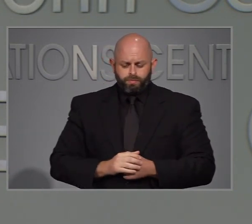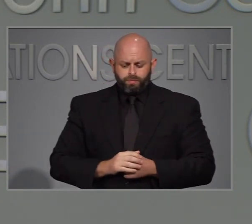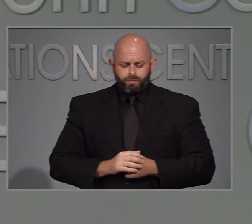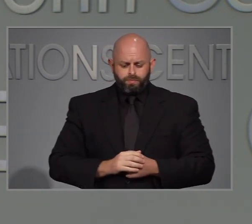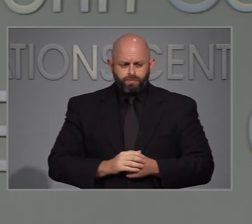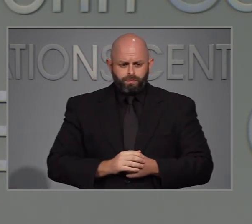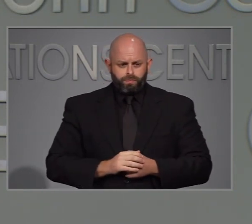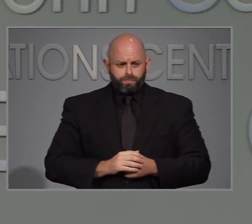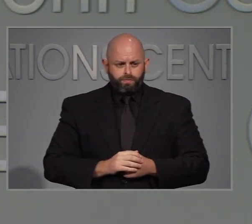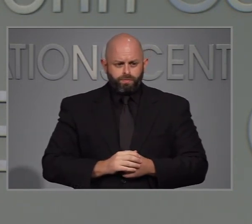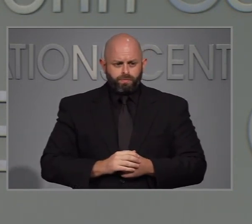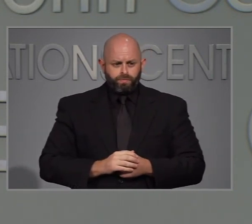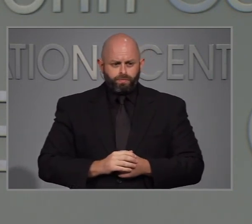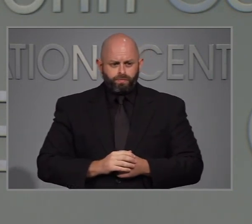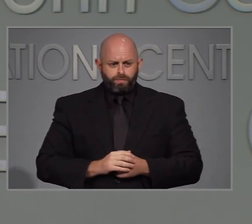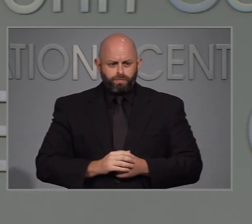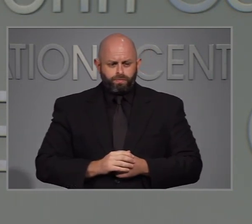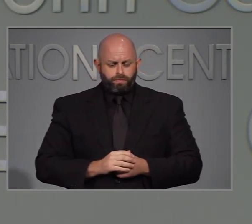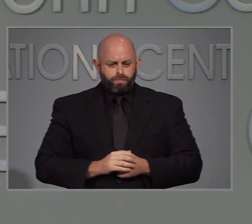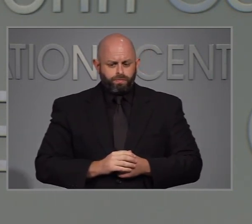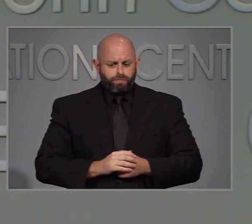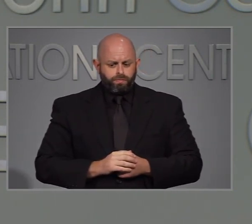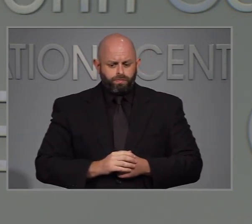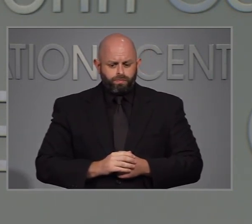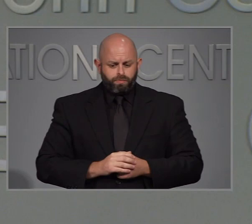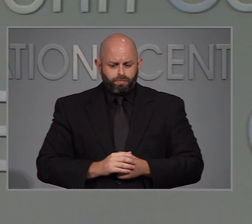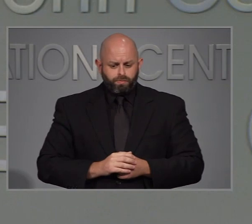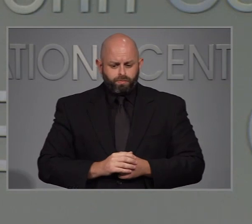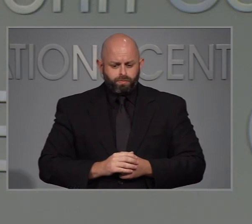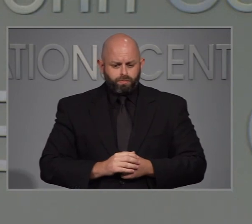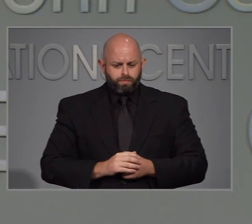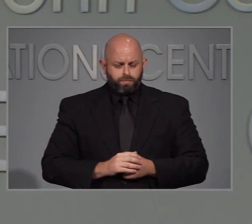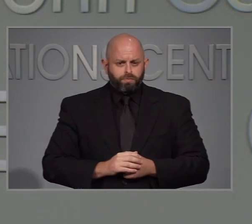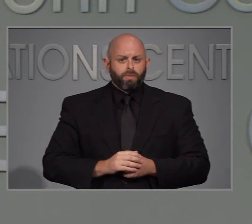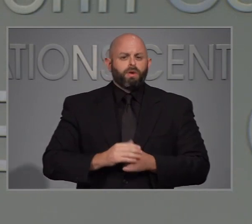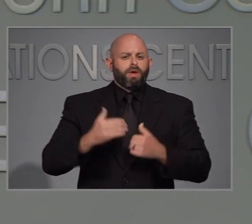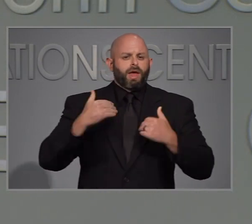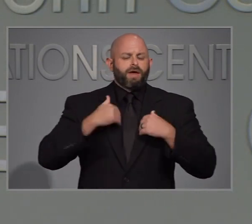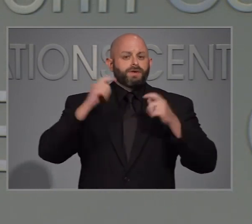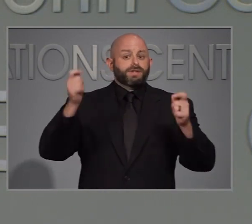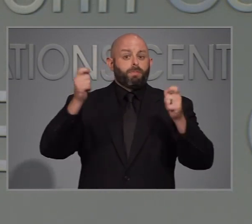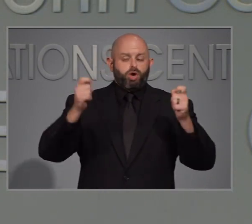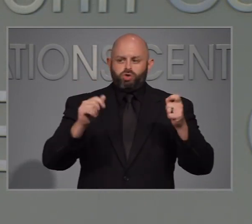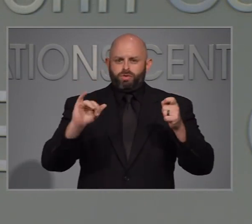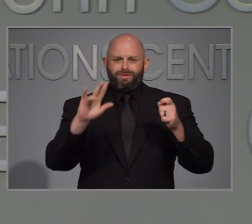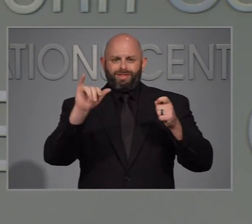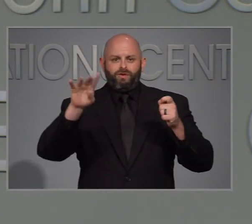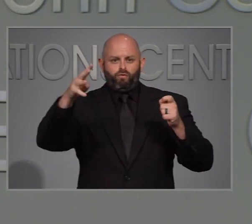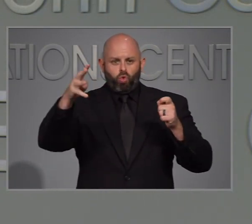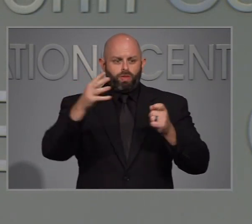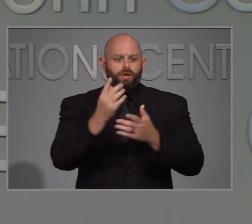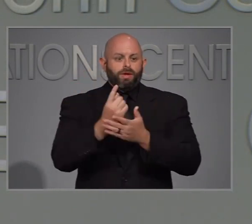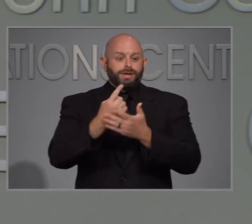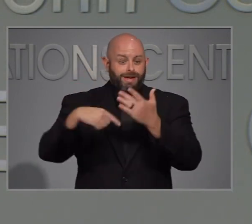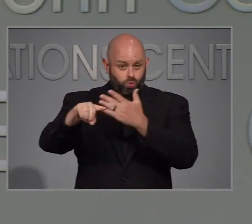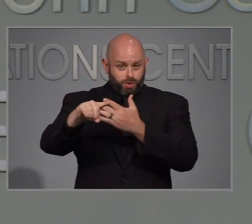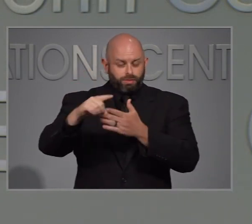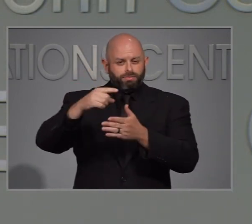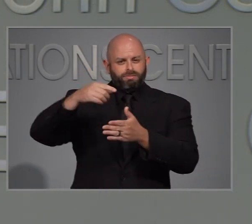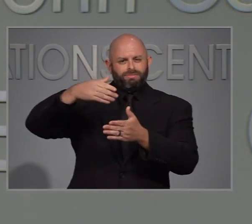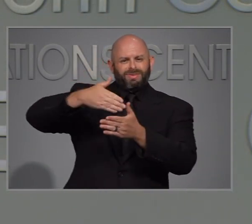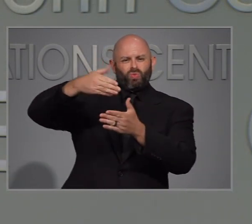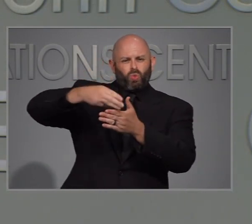Ya viene el fin de semana del 4 de julio y las municipalidades van a poder